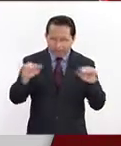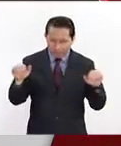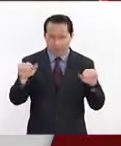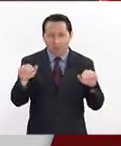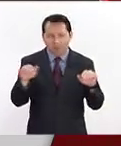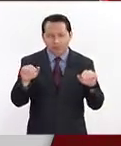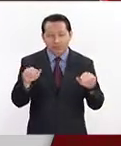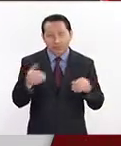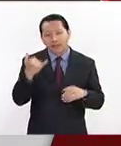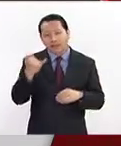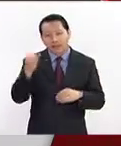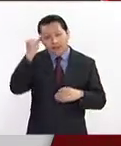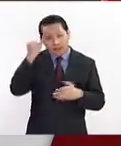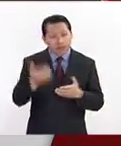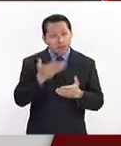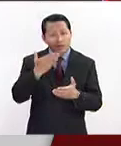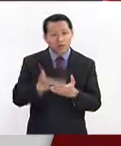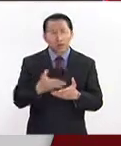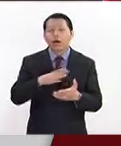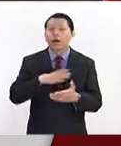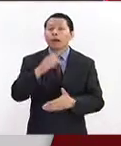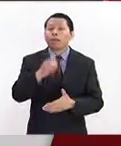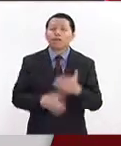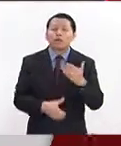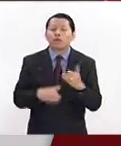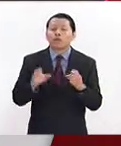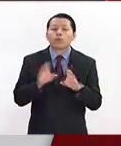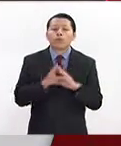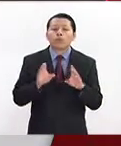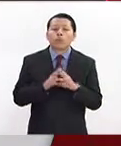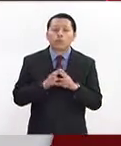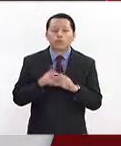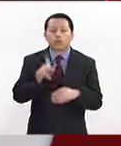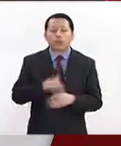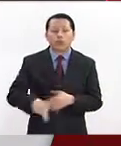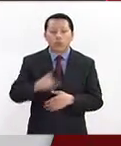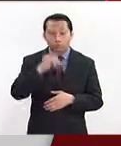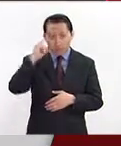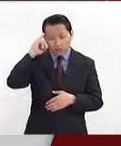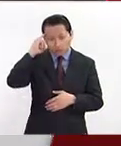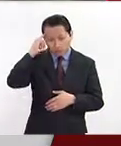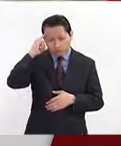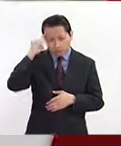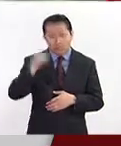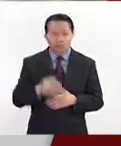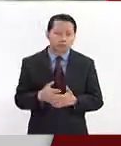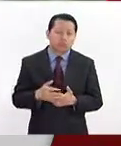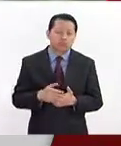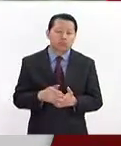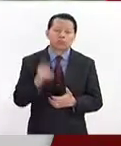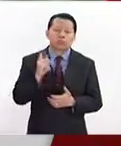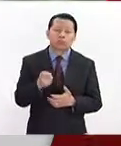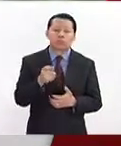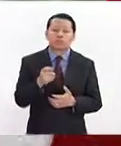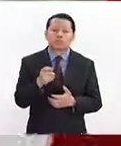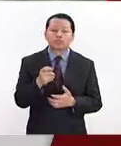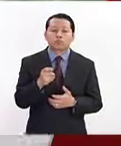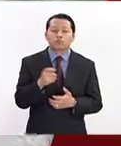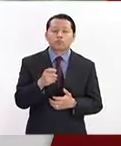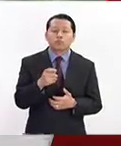y propusieron un capítulo de pueblos indígenas. A menudo